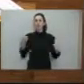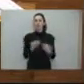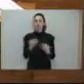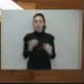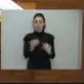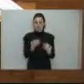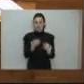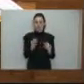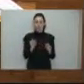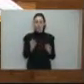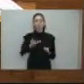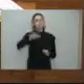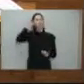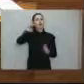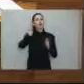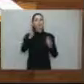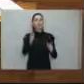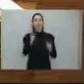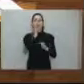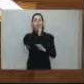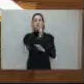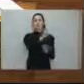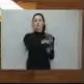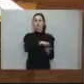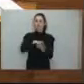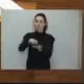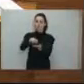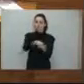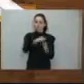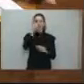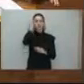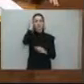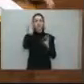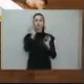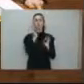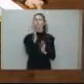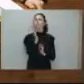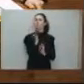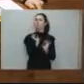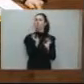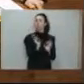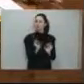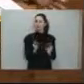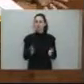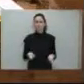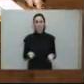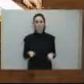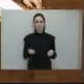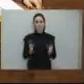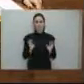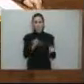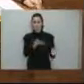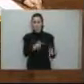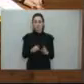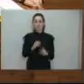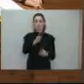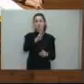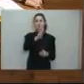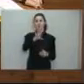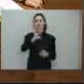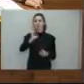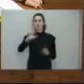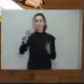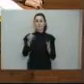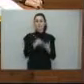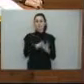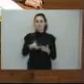que prestigia a las instituciones y creemos que es positivo, ni más ni menos, que cerca de 350 millones de